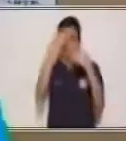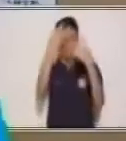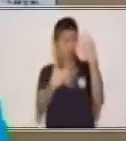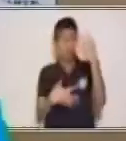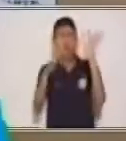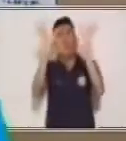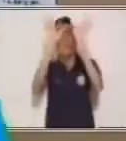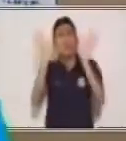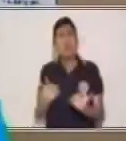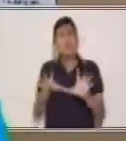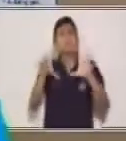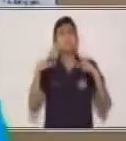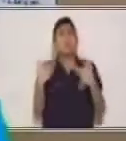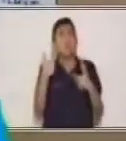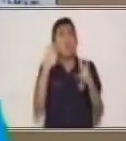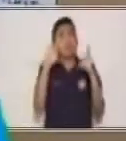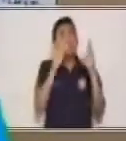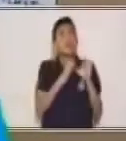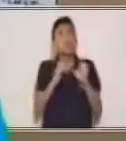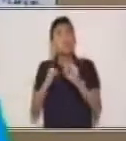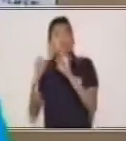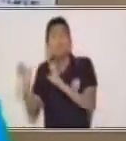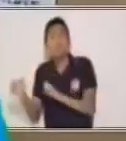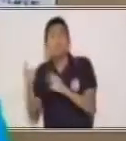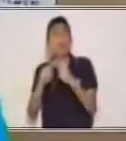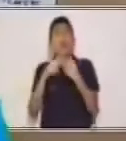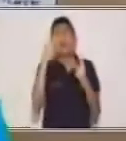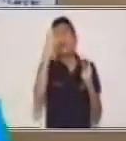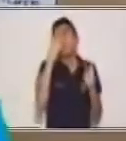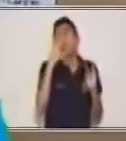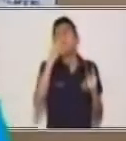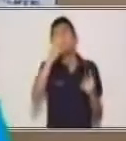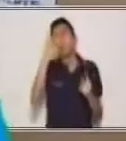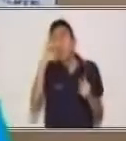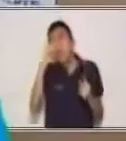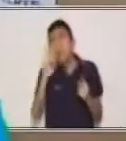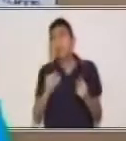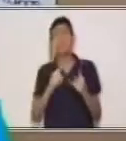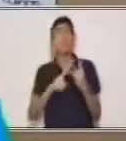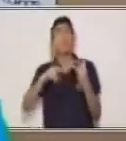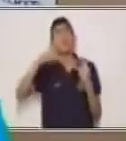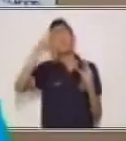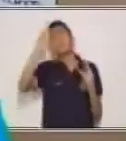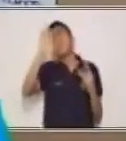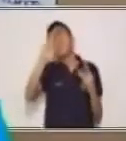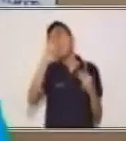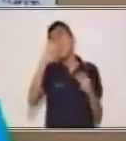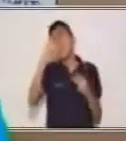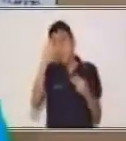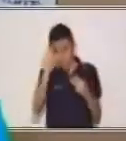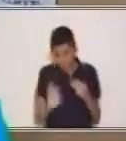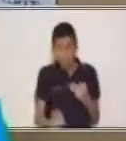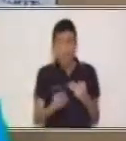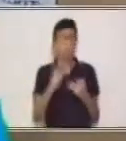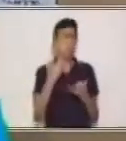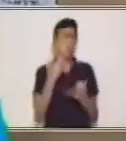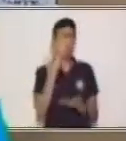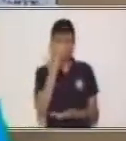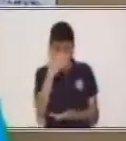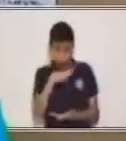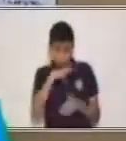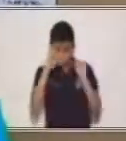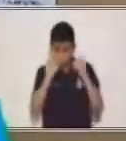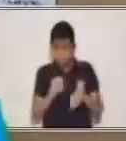sobre la estructura del sujeto, sobre la estructura del predicado, y entonces podemos ir, y si nos dan permiso,